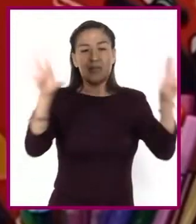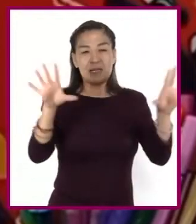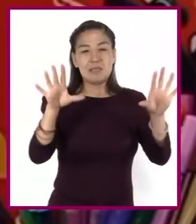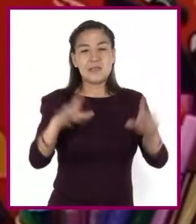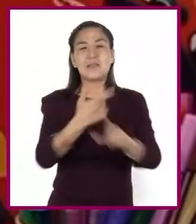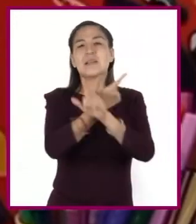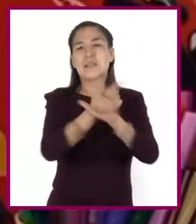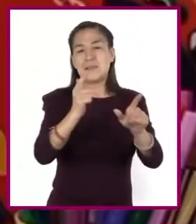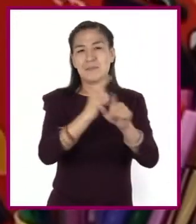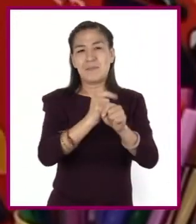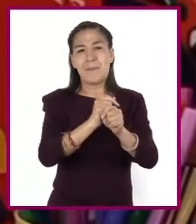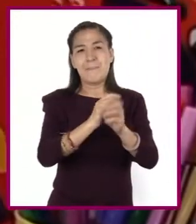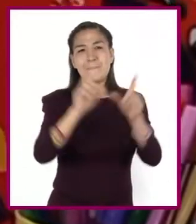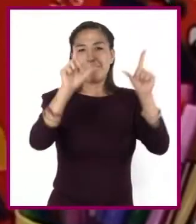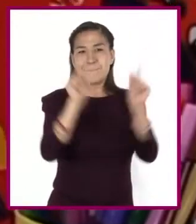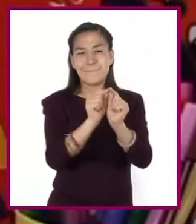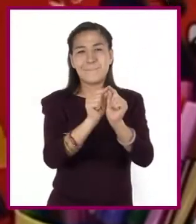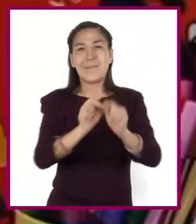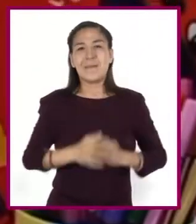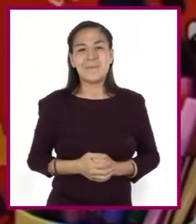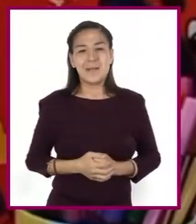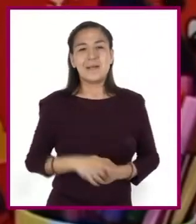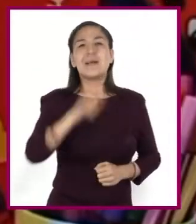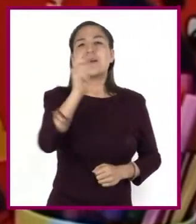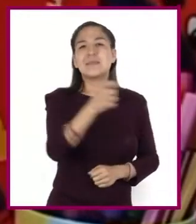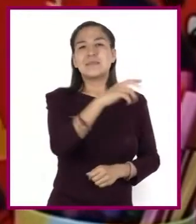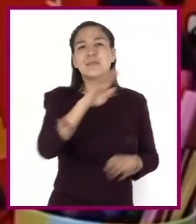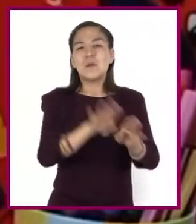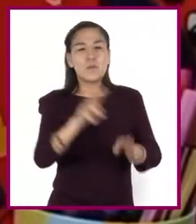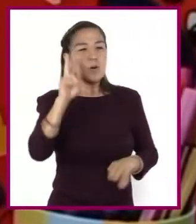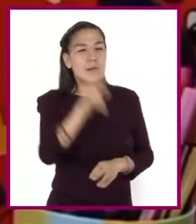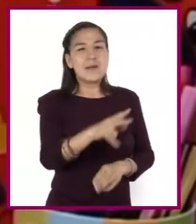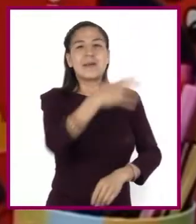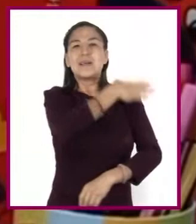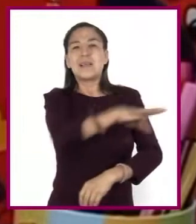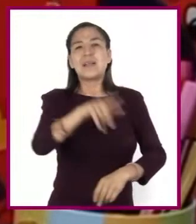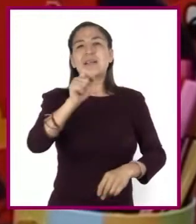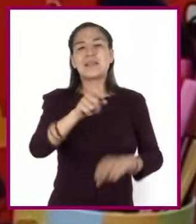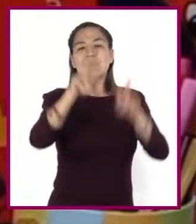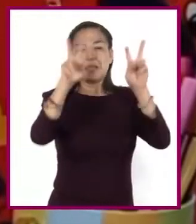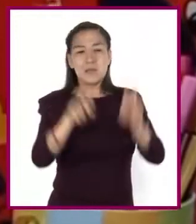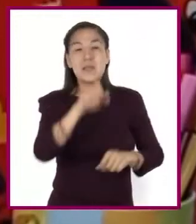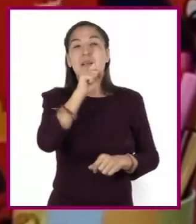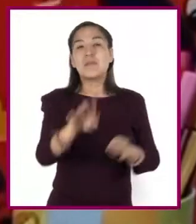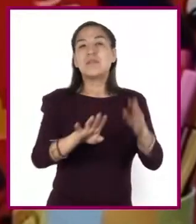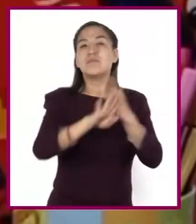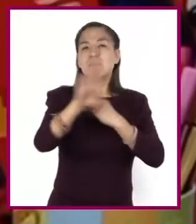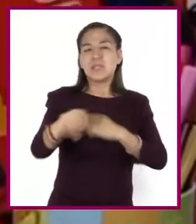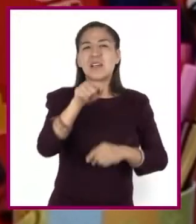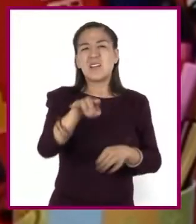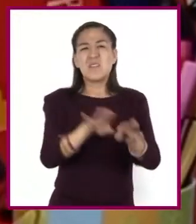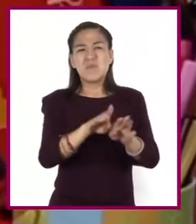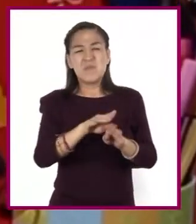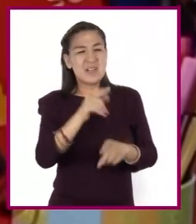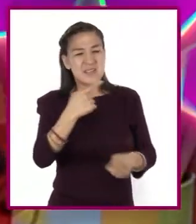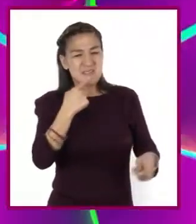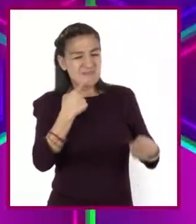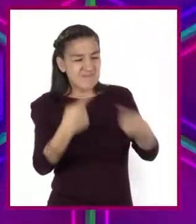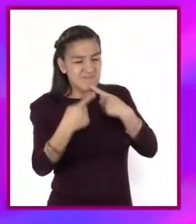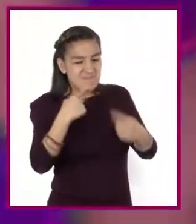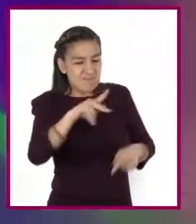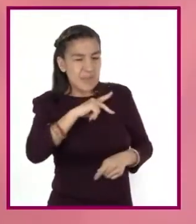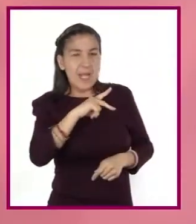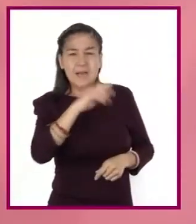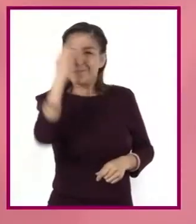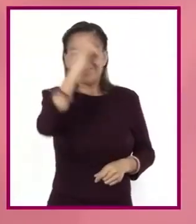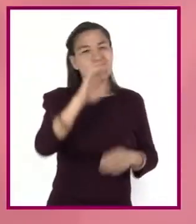y breve. Debe de dar una vista general del tema y evitar la autocrítica.